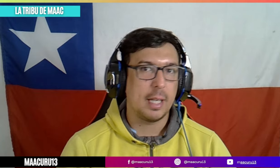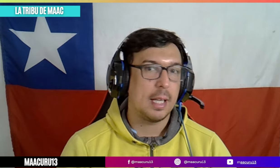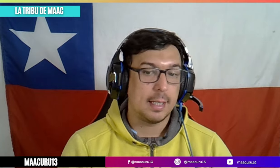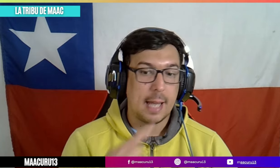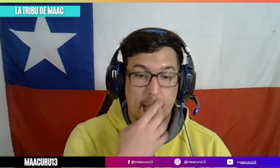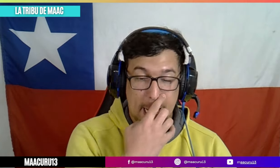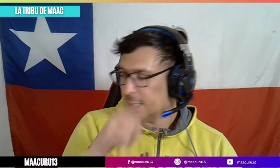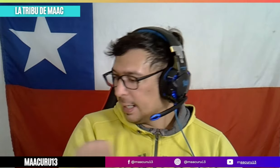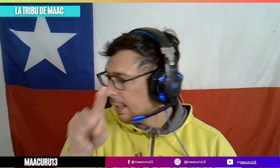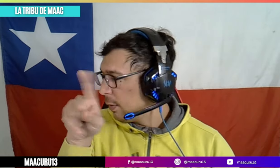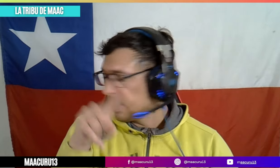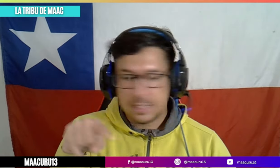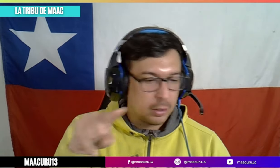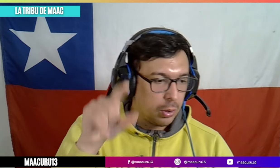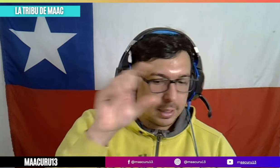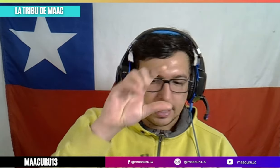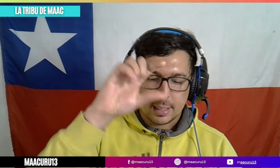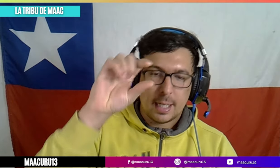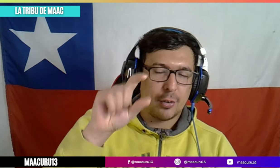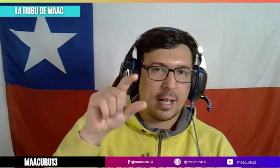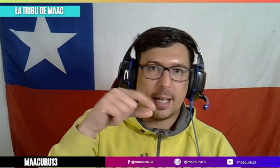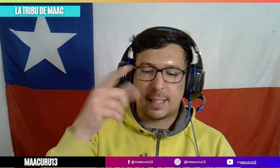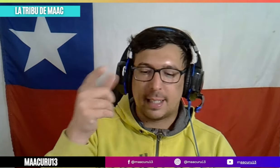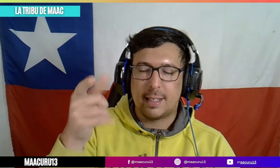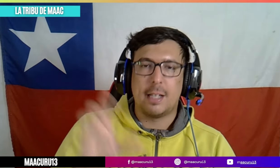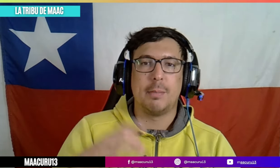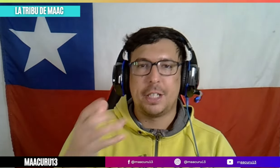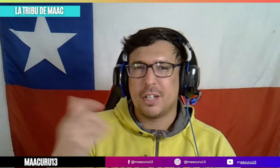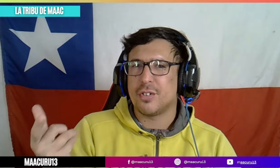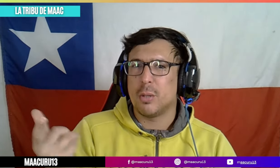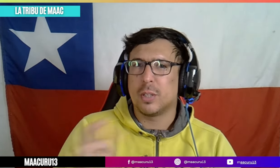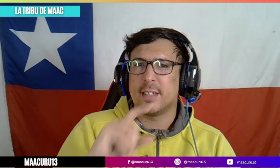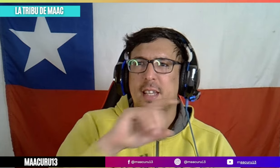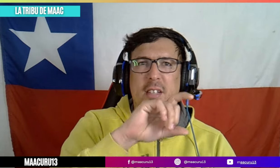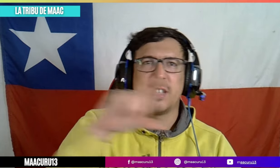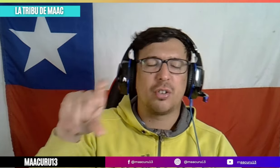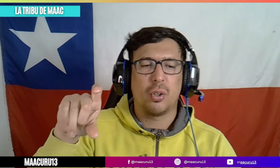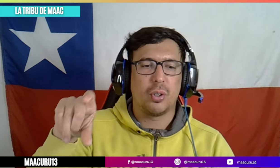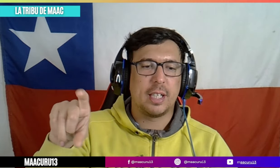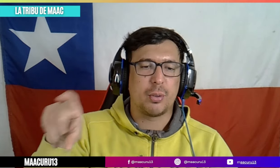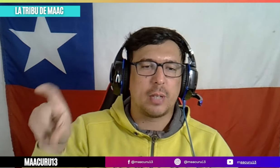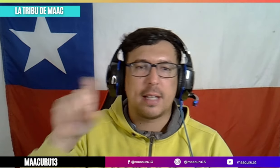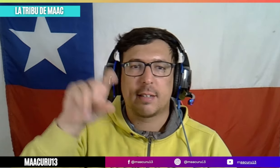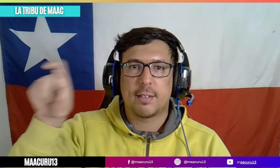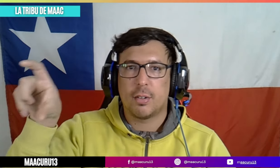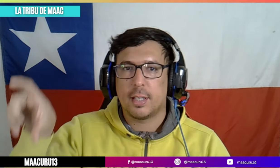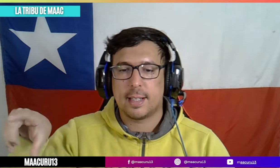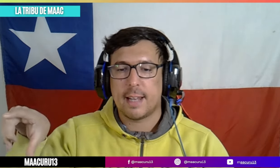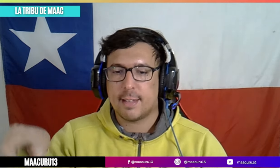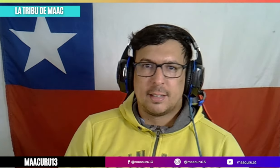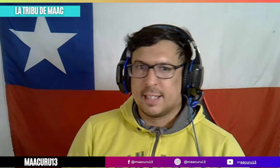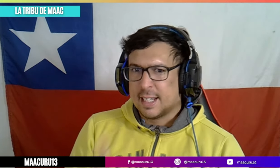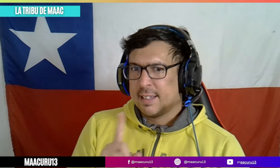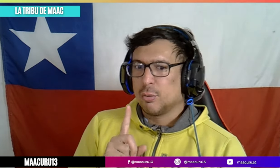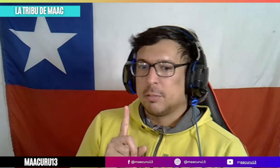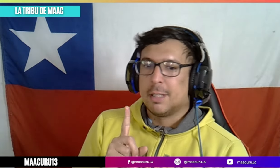fue el del cuadradito que tiene, o sea, que el del Ministerio de Salud, que dice exceso de azúcar, el exceso de grasa.